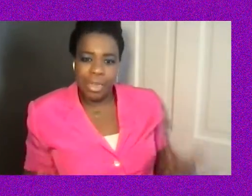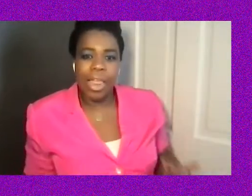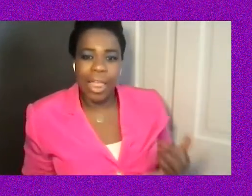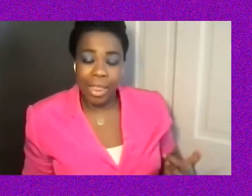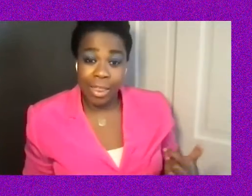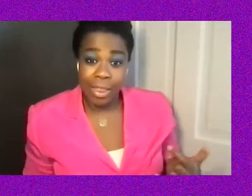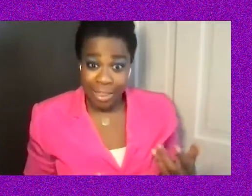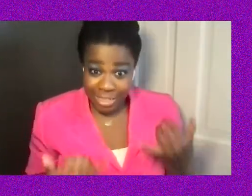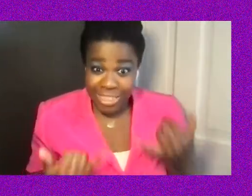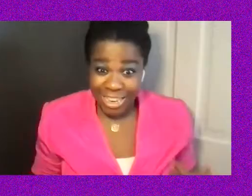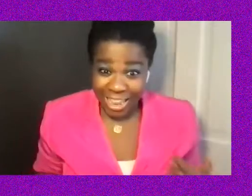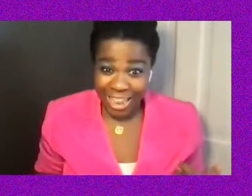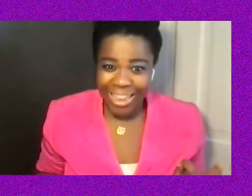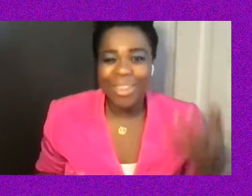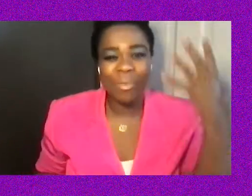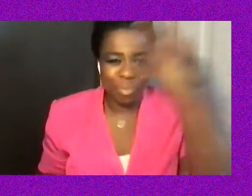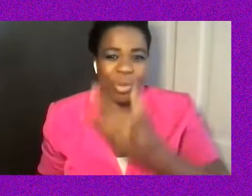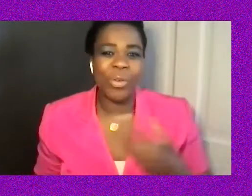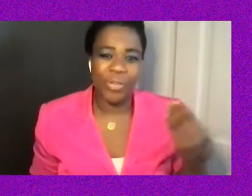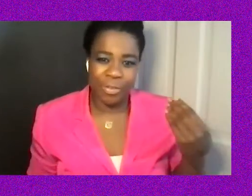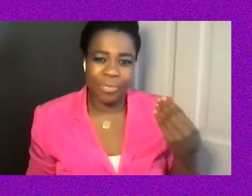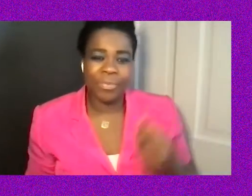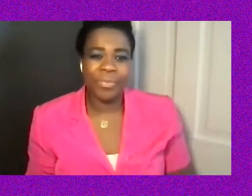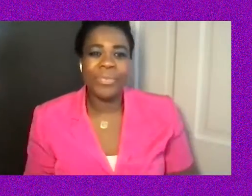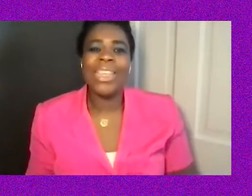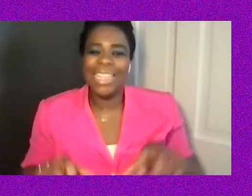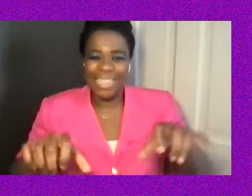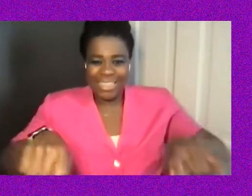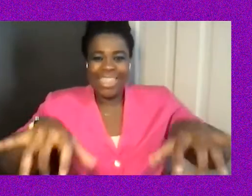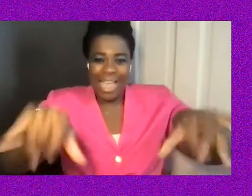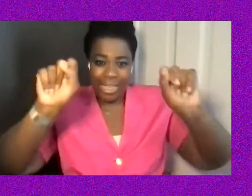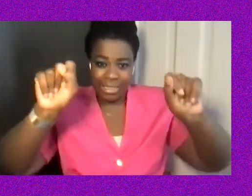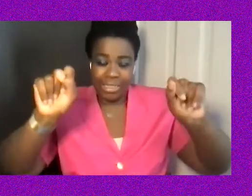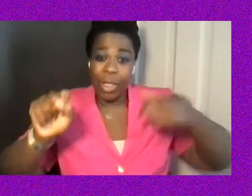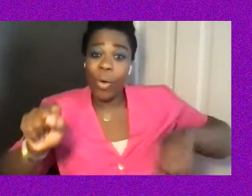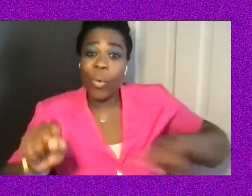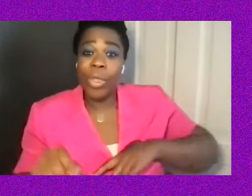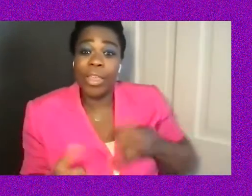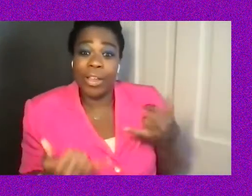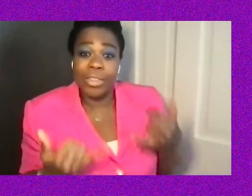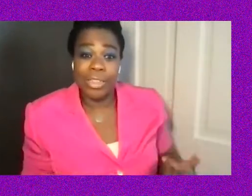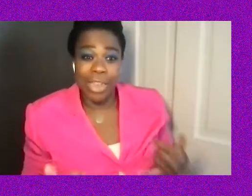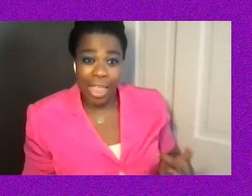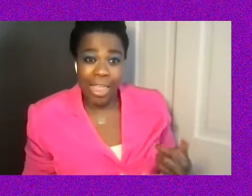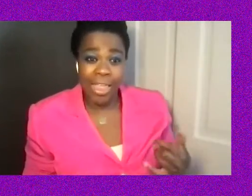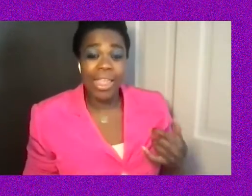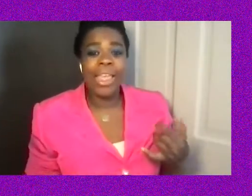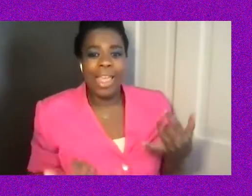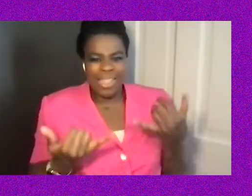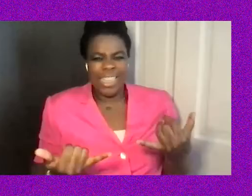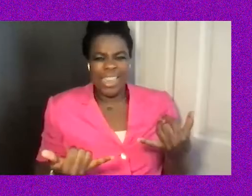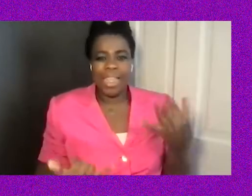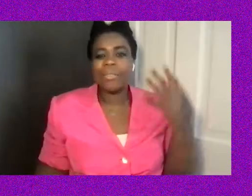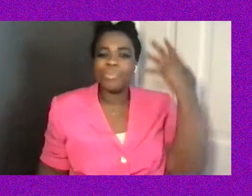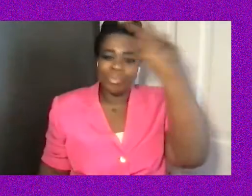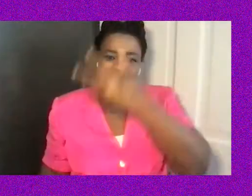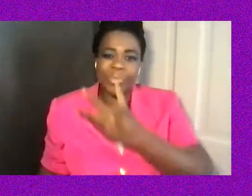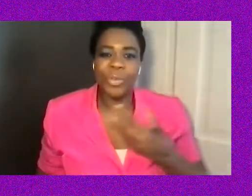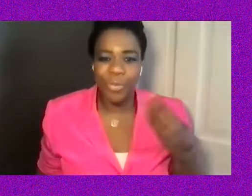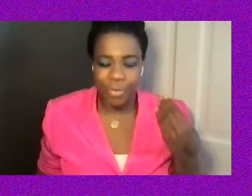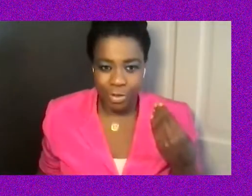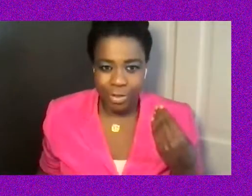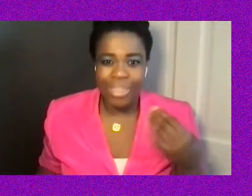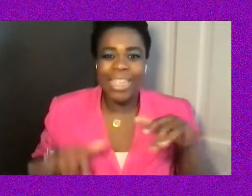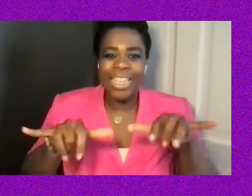somos el día de hoy y el día de hoy es bonito. Sí, somos el día de hoy y hoy es